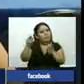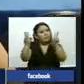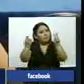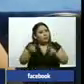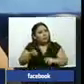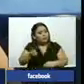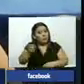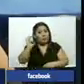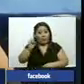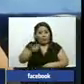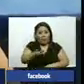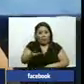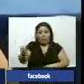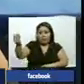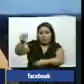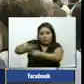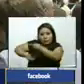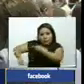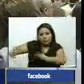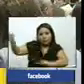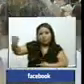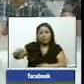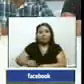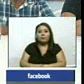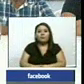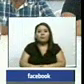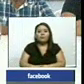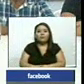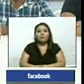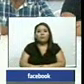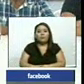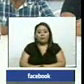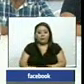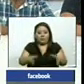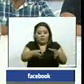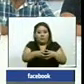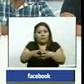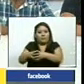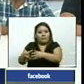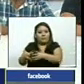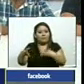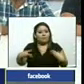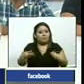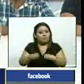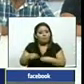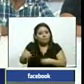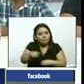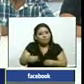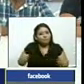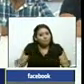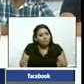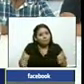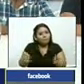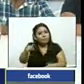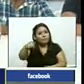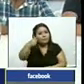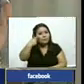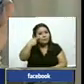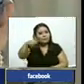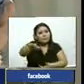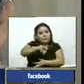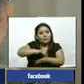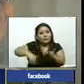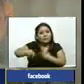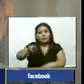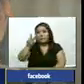las exportaciones de productos y servicios. Movimientos sociales llamaron a promover la protección de la ecología en el país. El 22